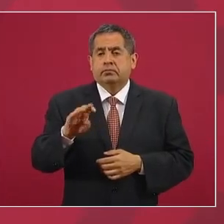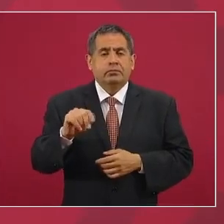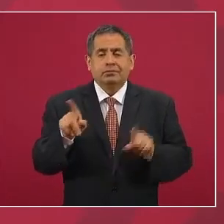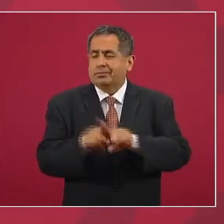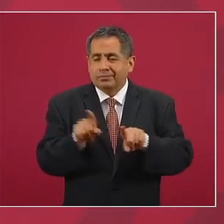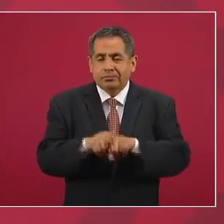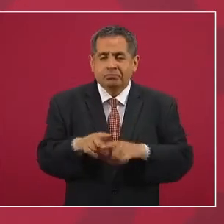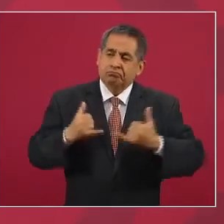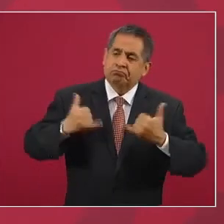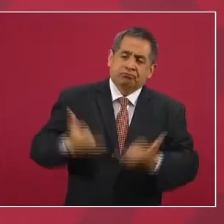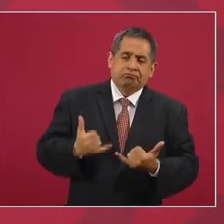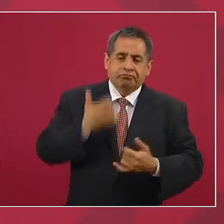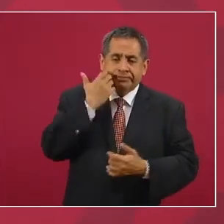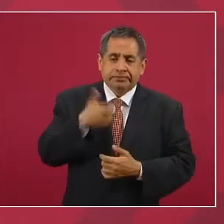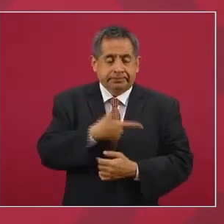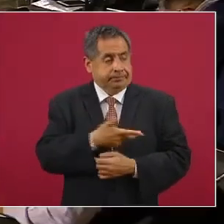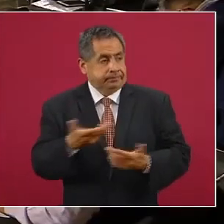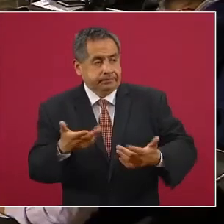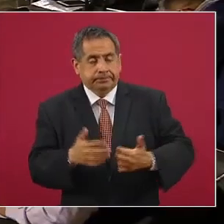Entonces,